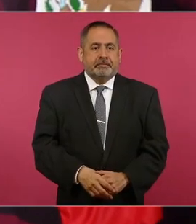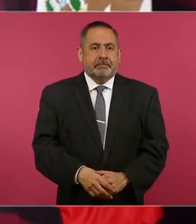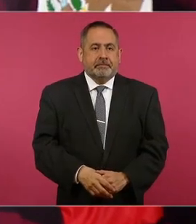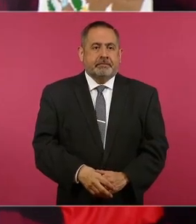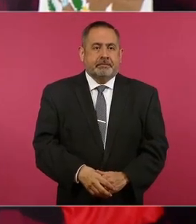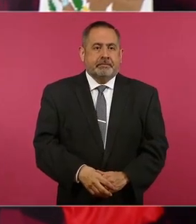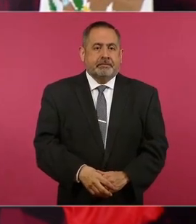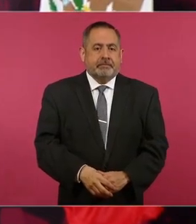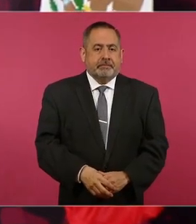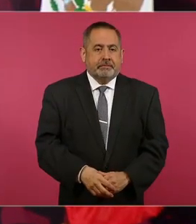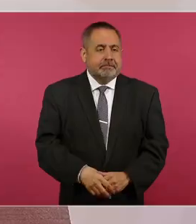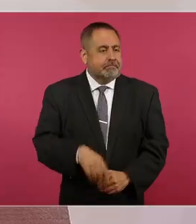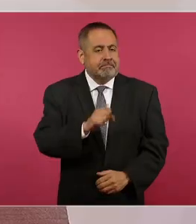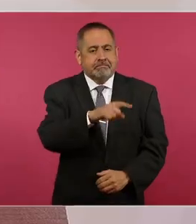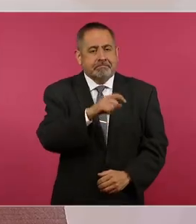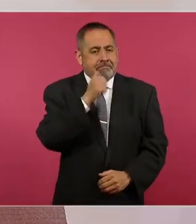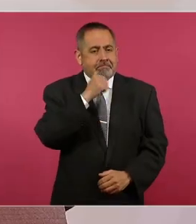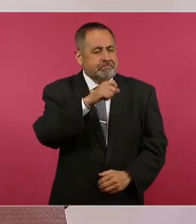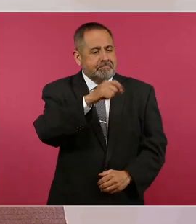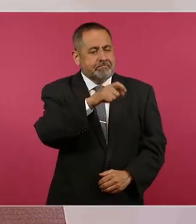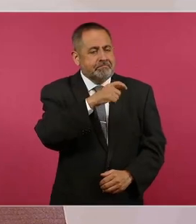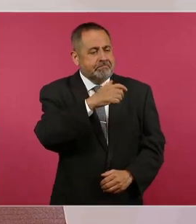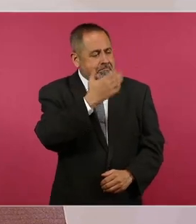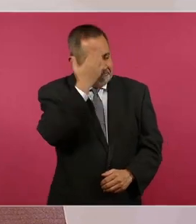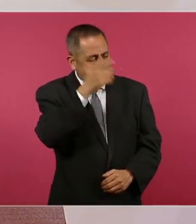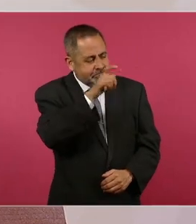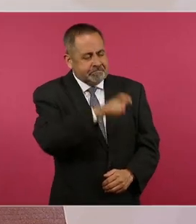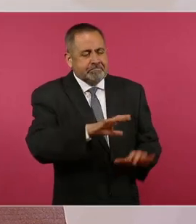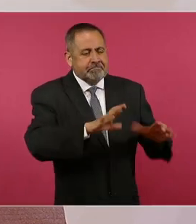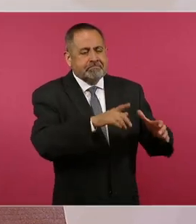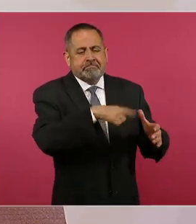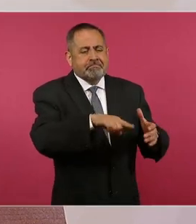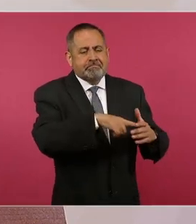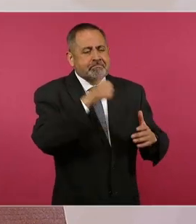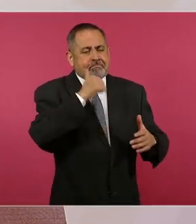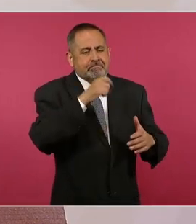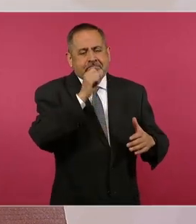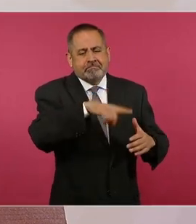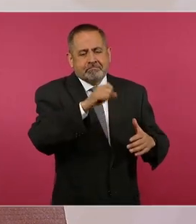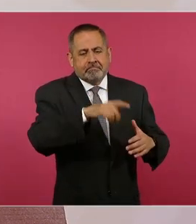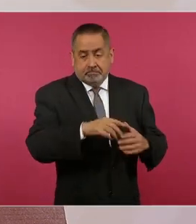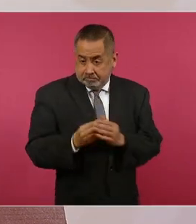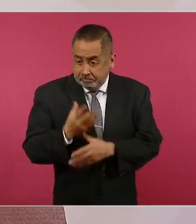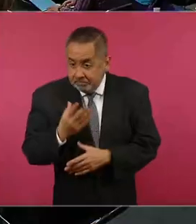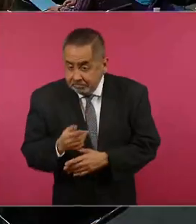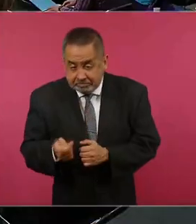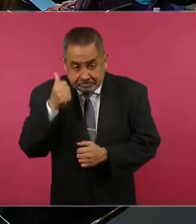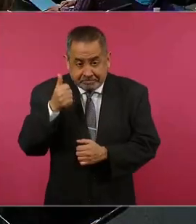siempre ha sido así en el conservadurismo o es algo nuevo